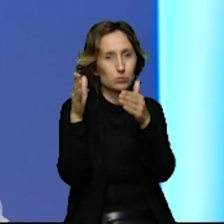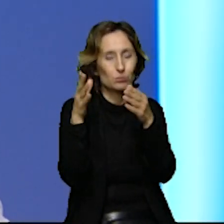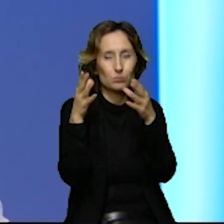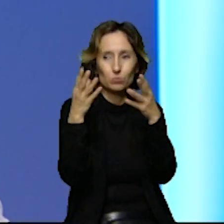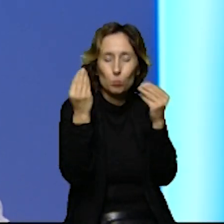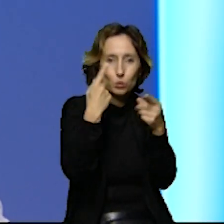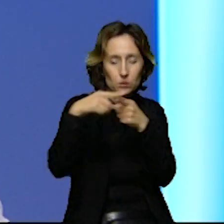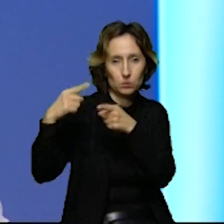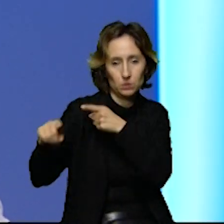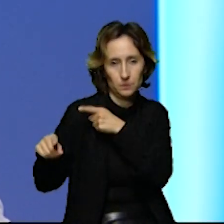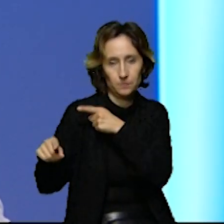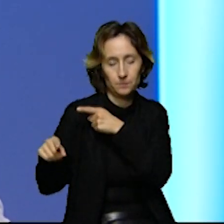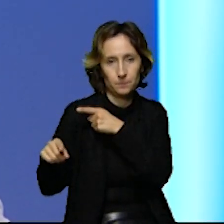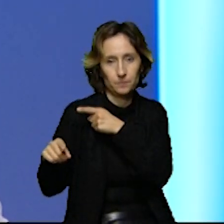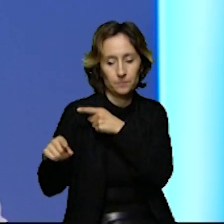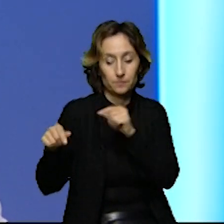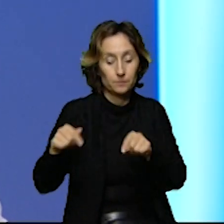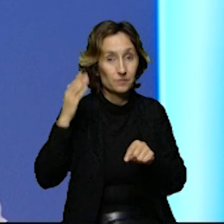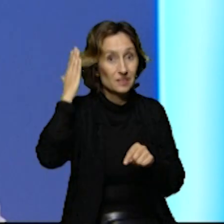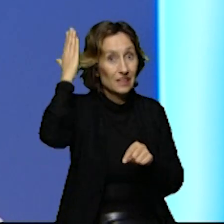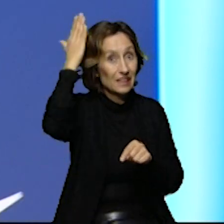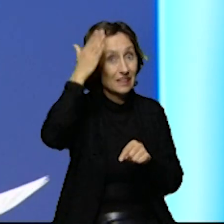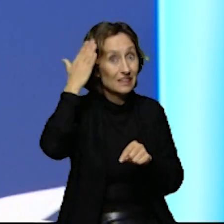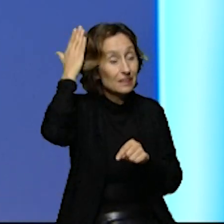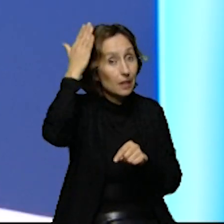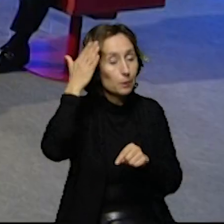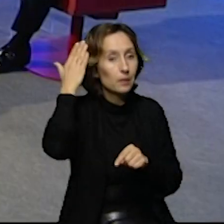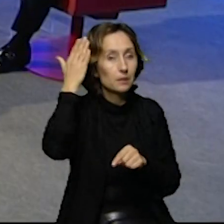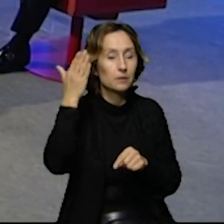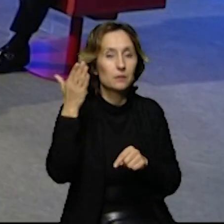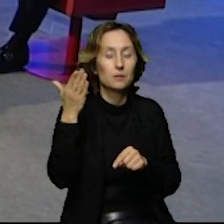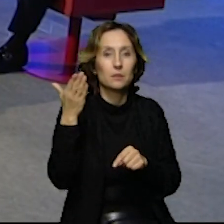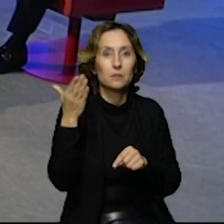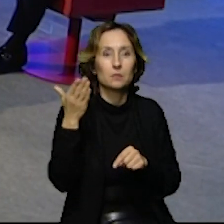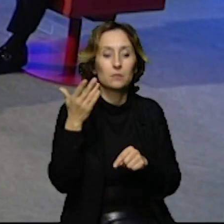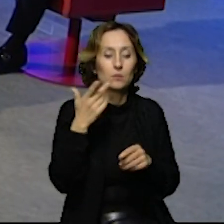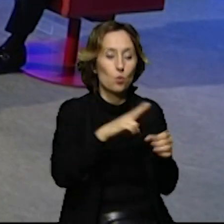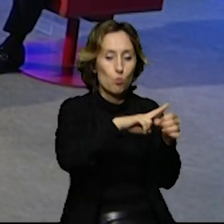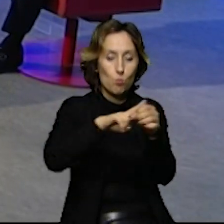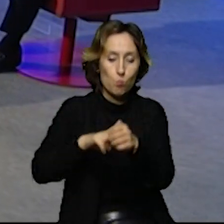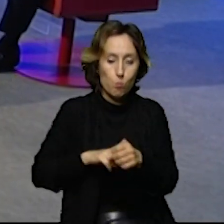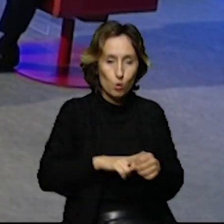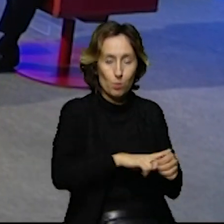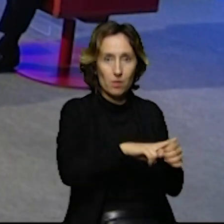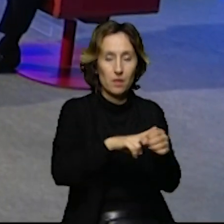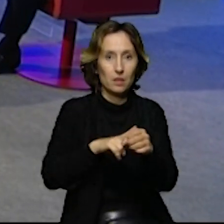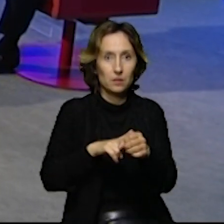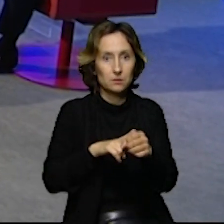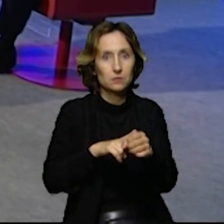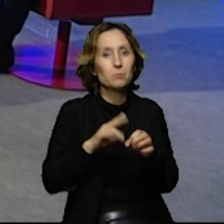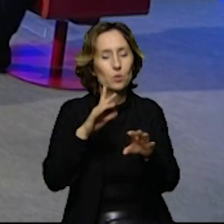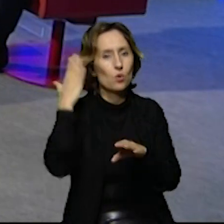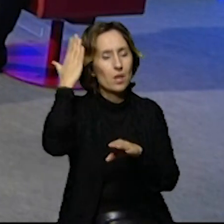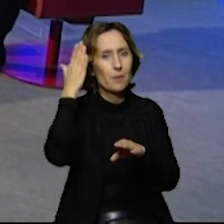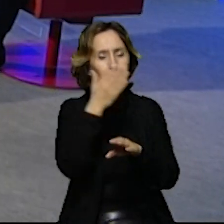Ahora mismo, sin ir más lejos, Navarra parece que se posiciona por delante de otras provincias, Pamplona se posiciona